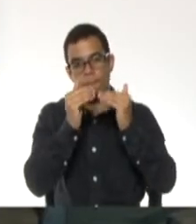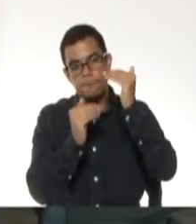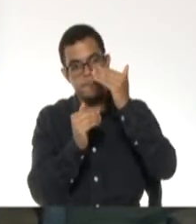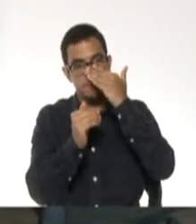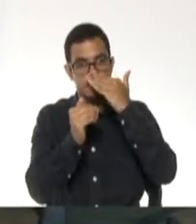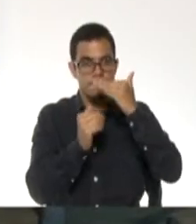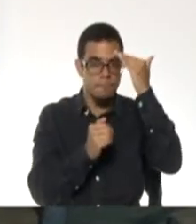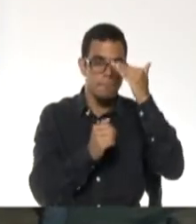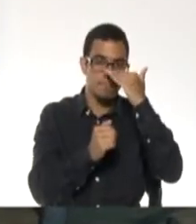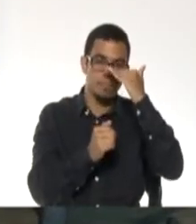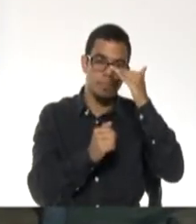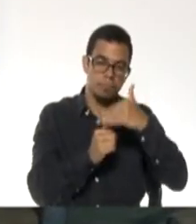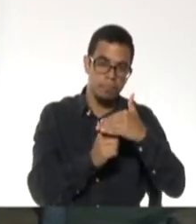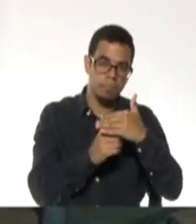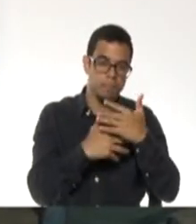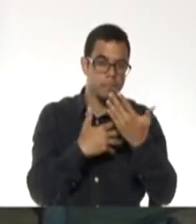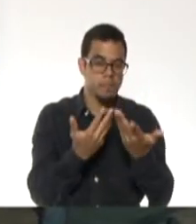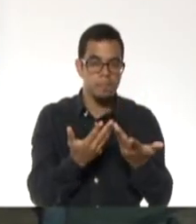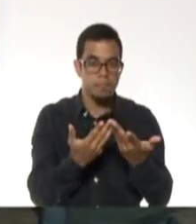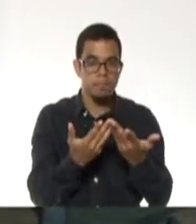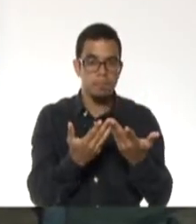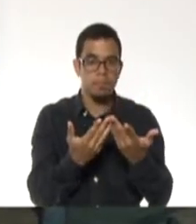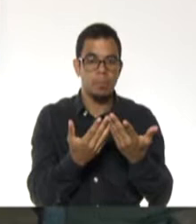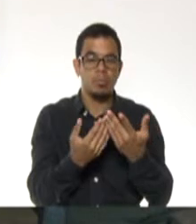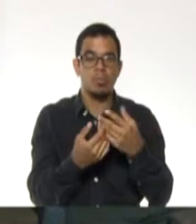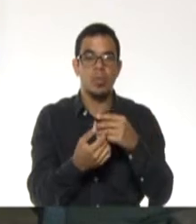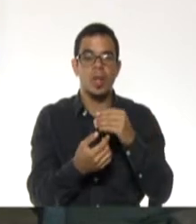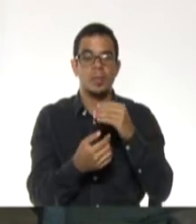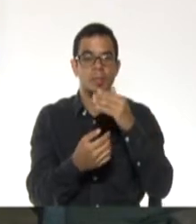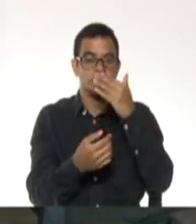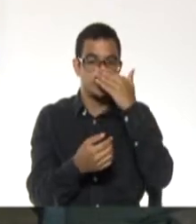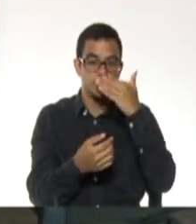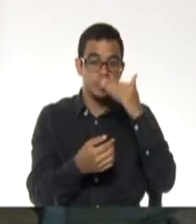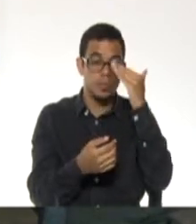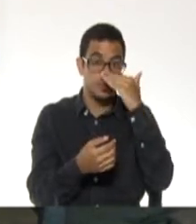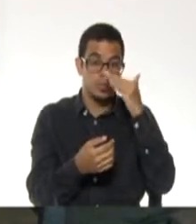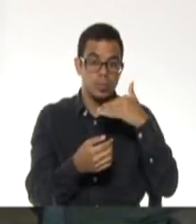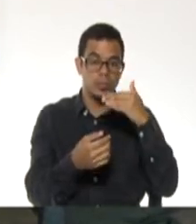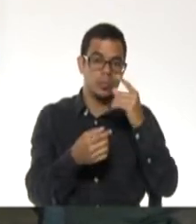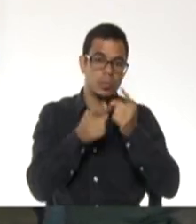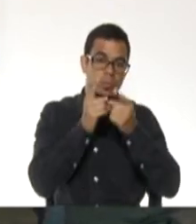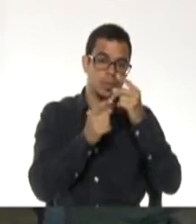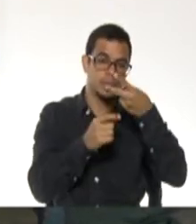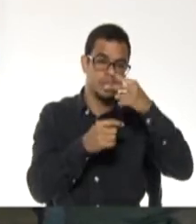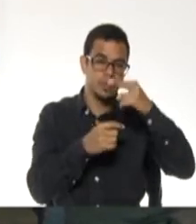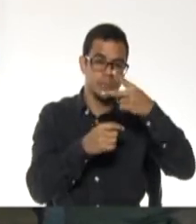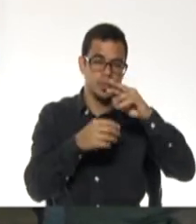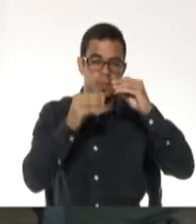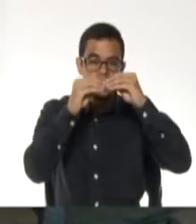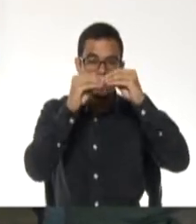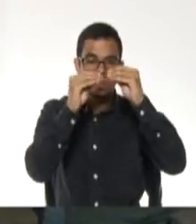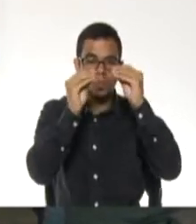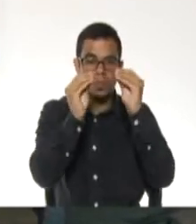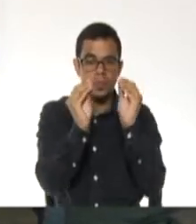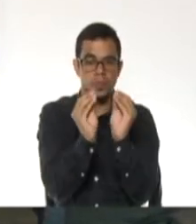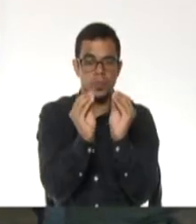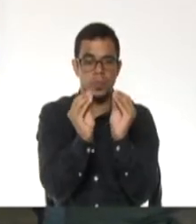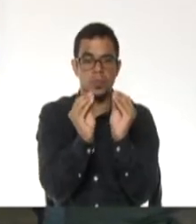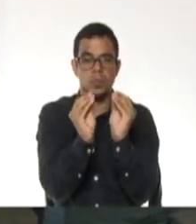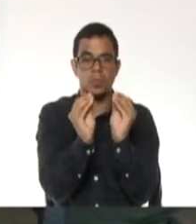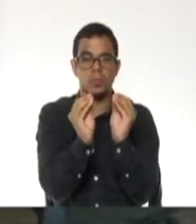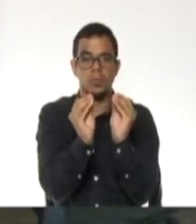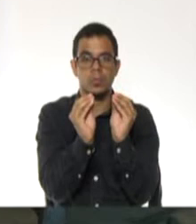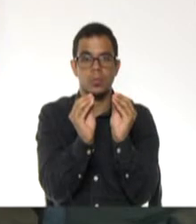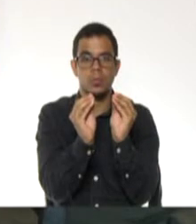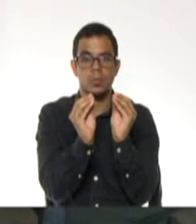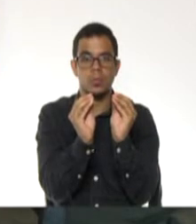entonces el que tiene mayor coeficiente de dilatación se desdobla y interrumpe el circuito, como un switch. Pero en el caso de que